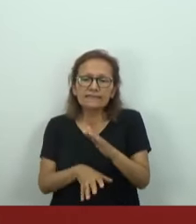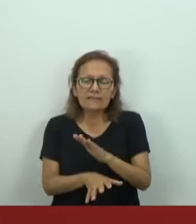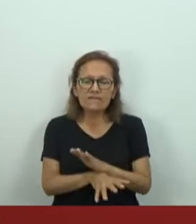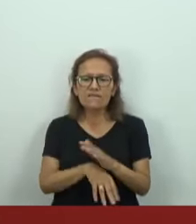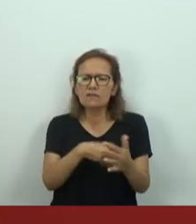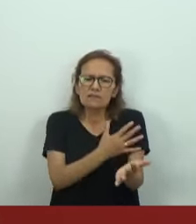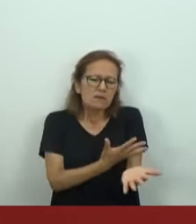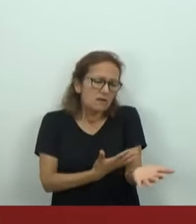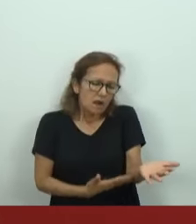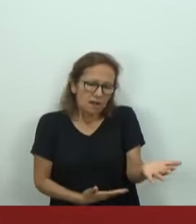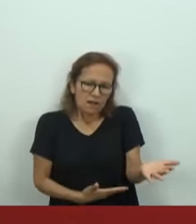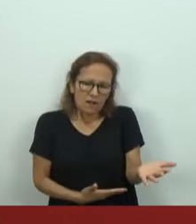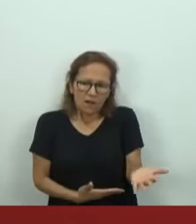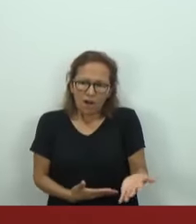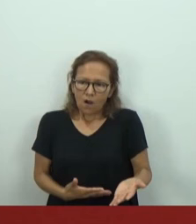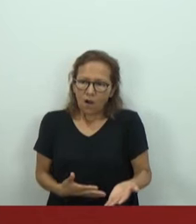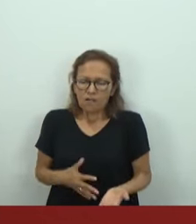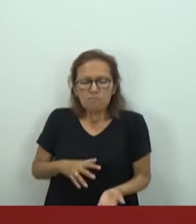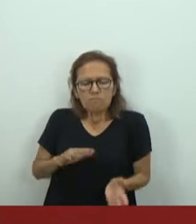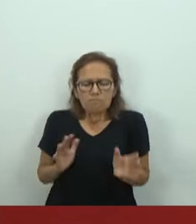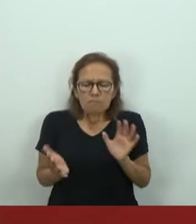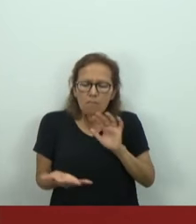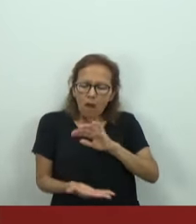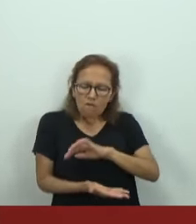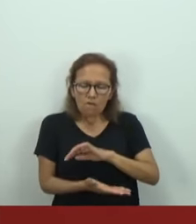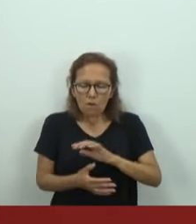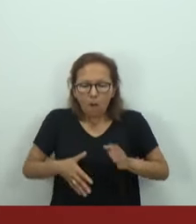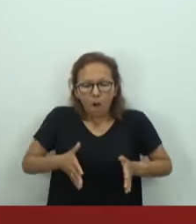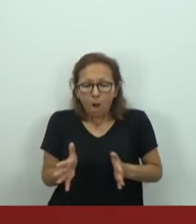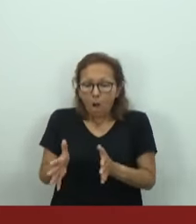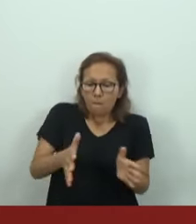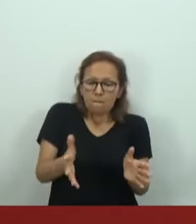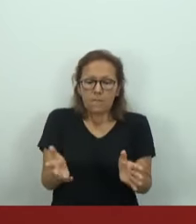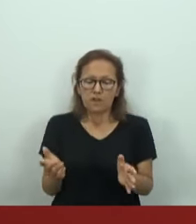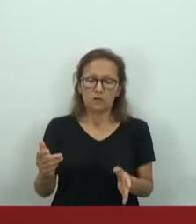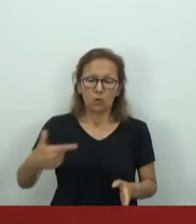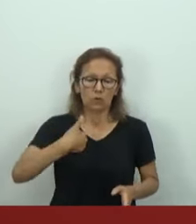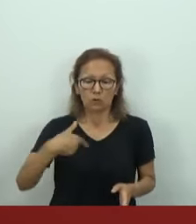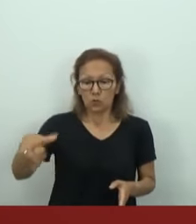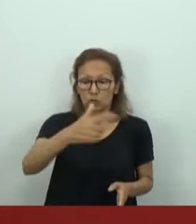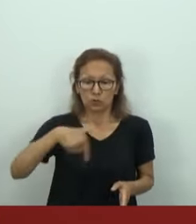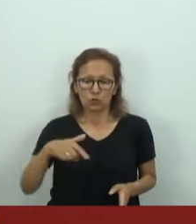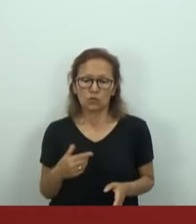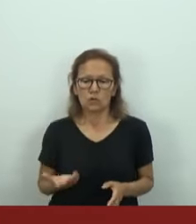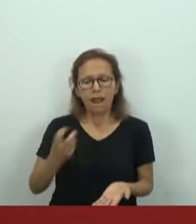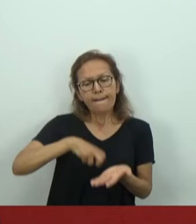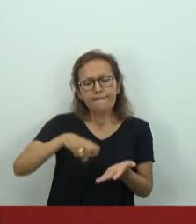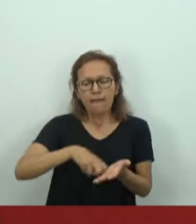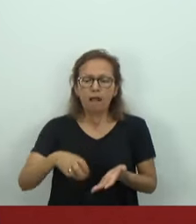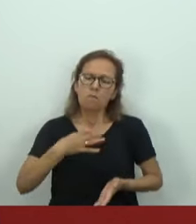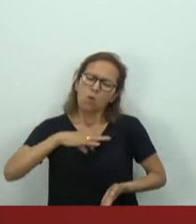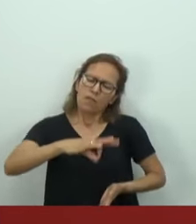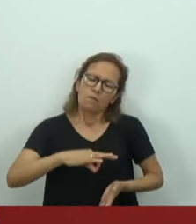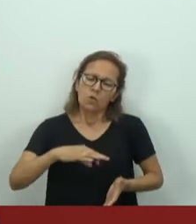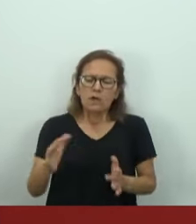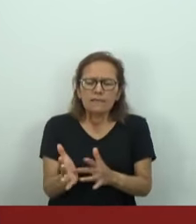en un camino para nosotros accesible. Su sangre, la sangre de Jesucristo tiene